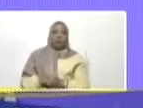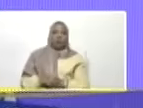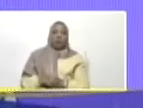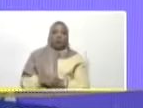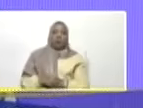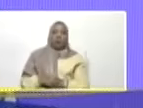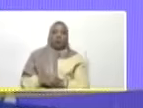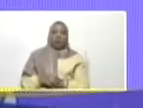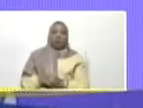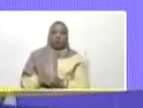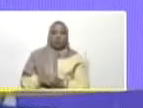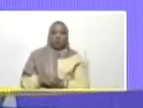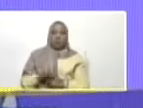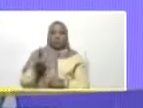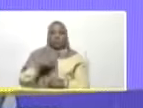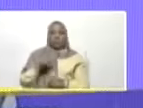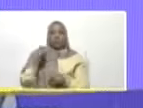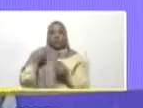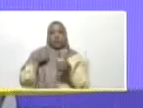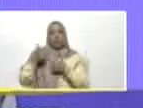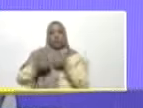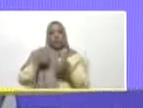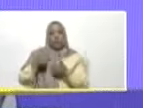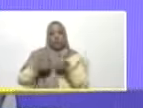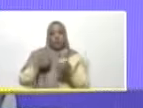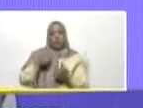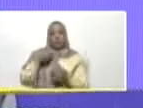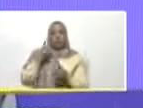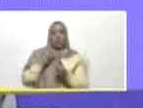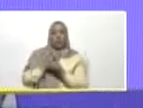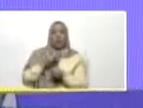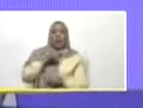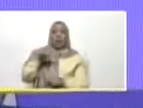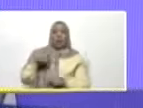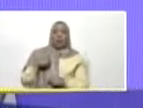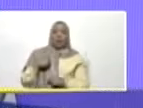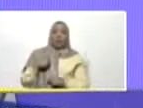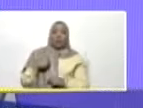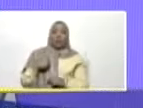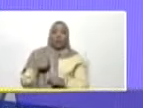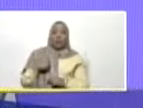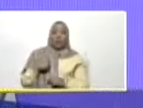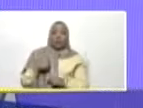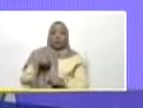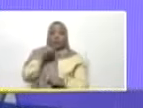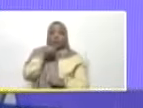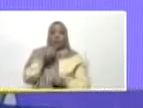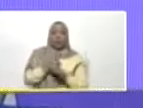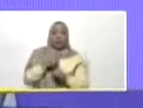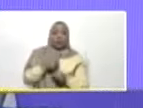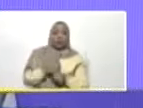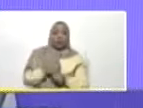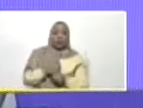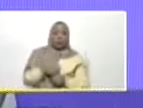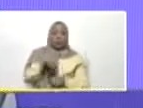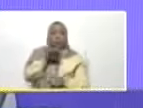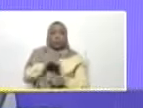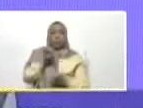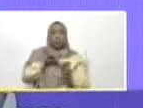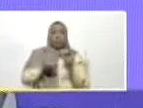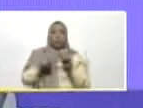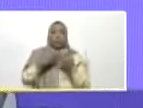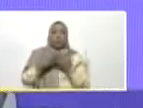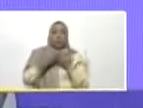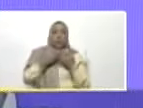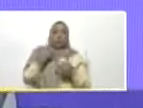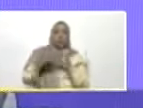droga para que no corra lo que corre pues todas las generaciones se han enfrentado es a